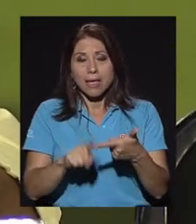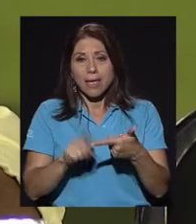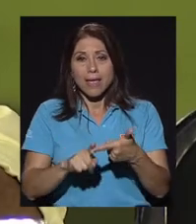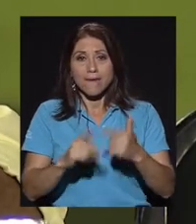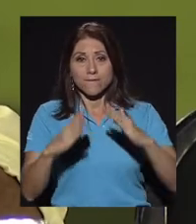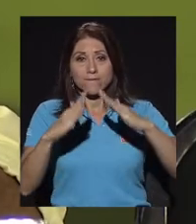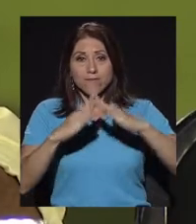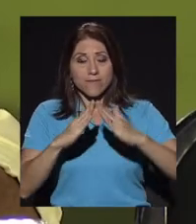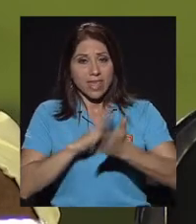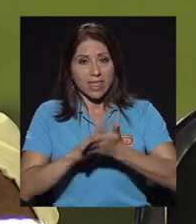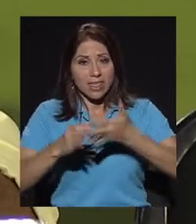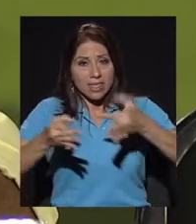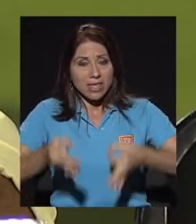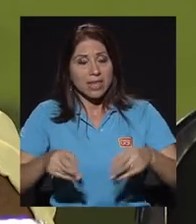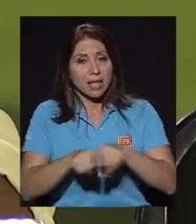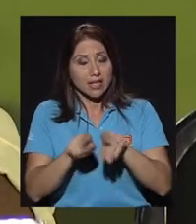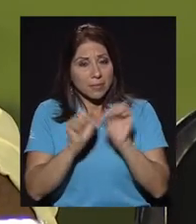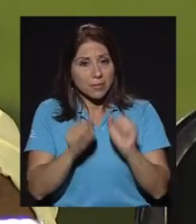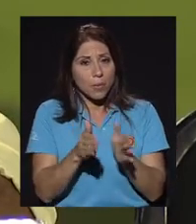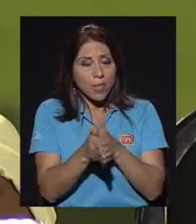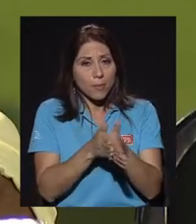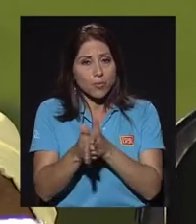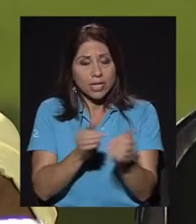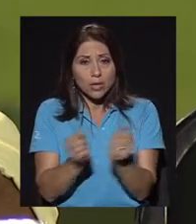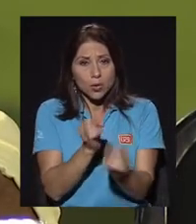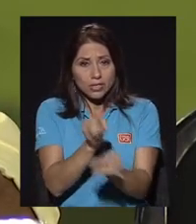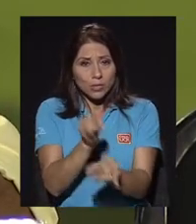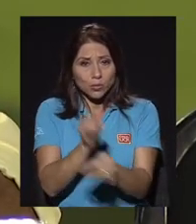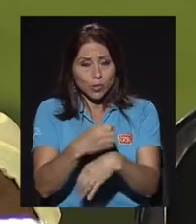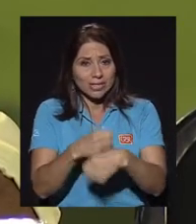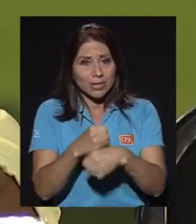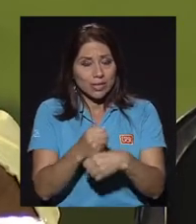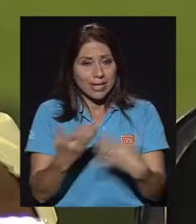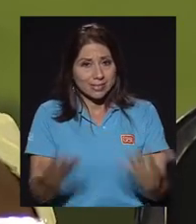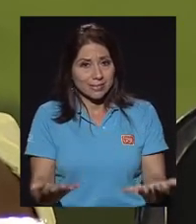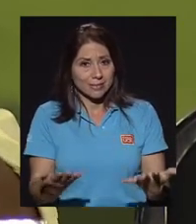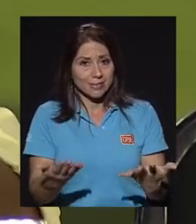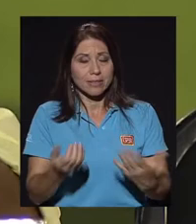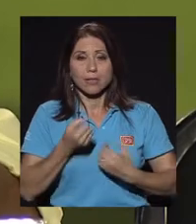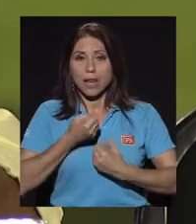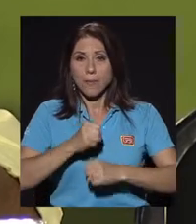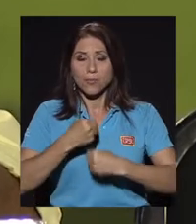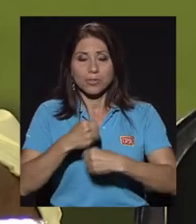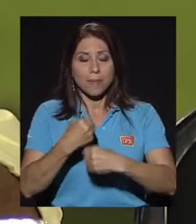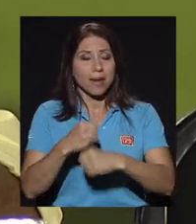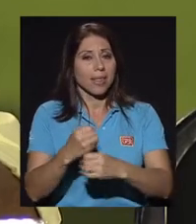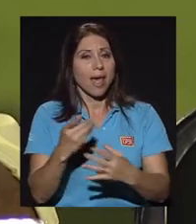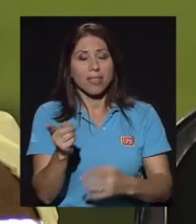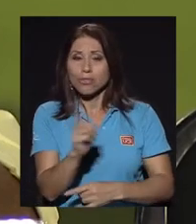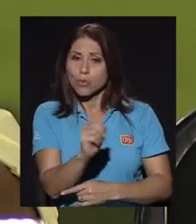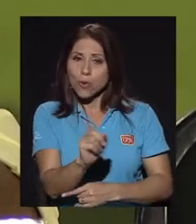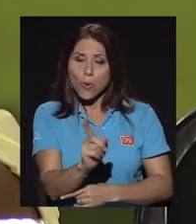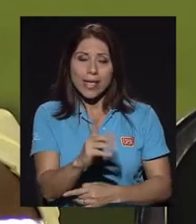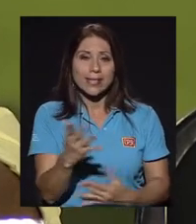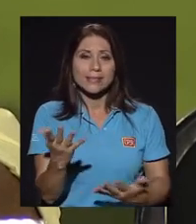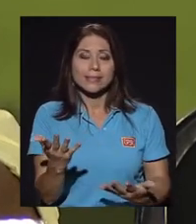vivienda digna también, que se puede aprovechar con instituciones que lo están haciendo. La municipalidad no es